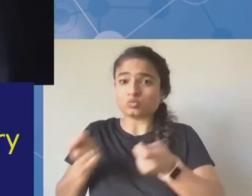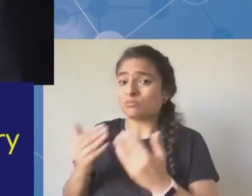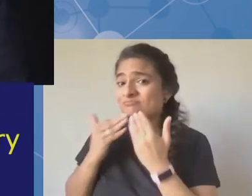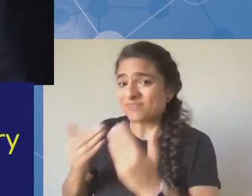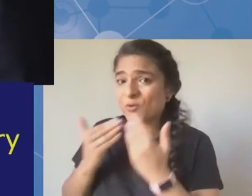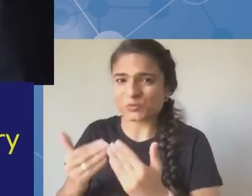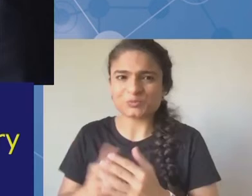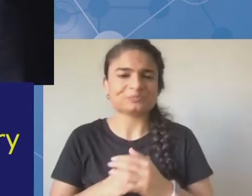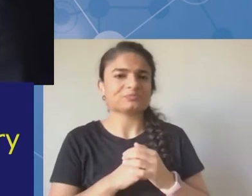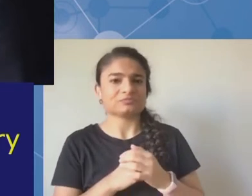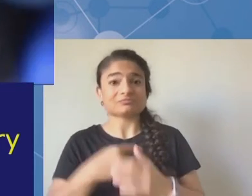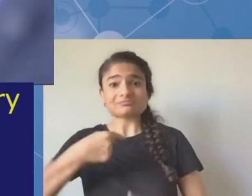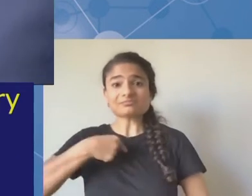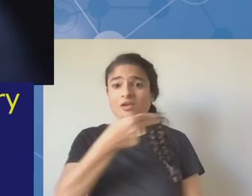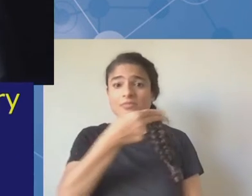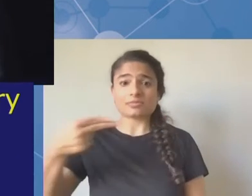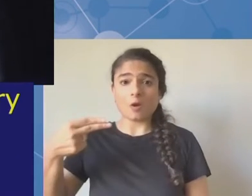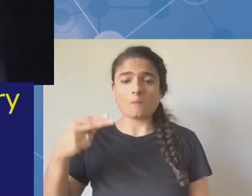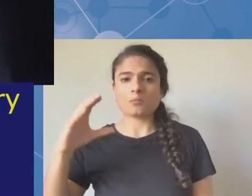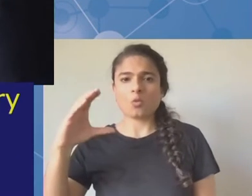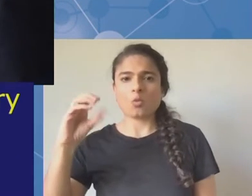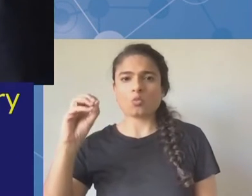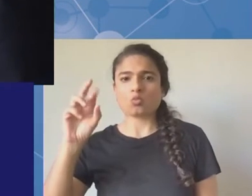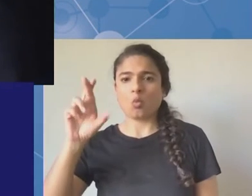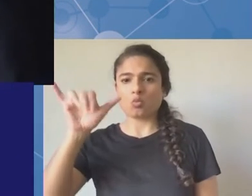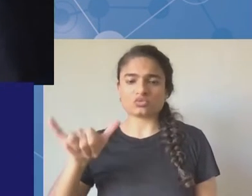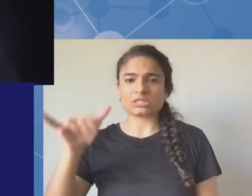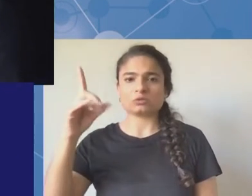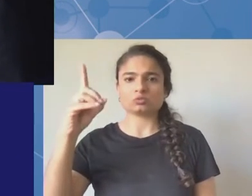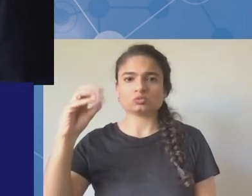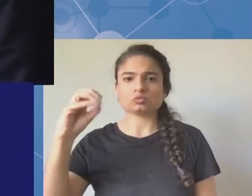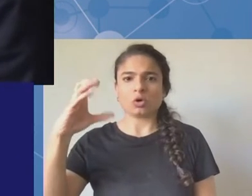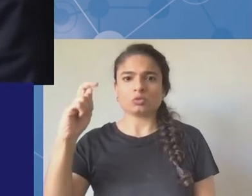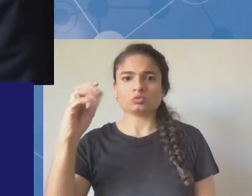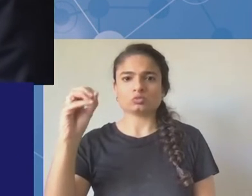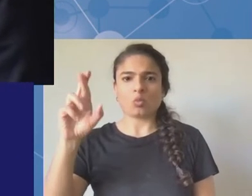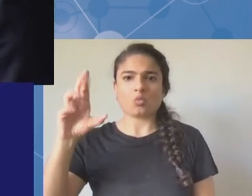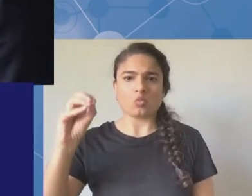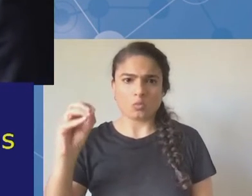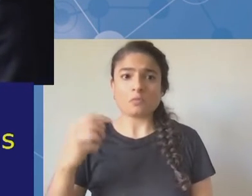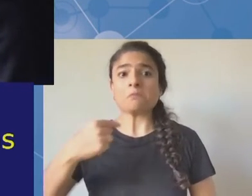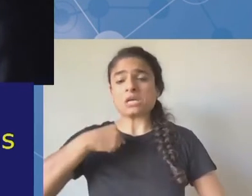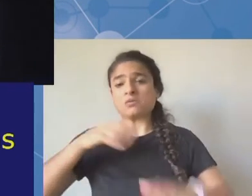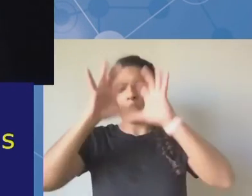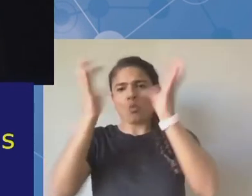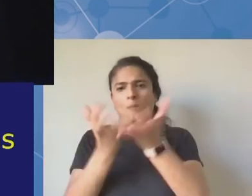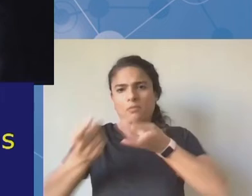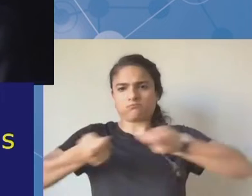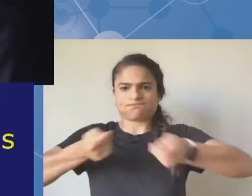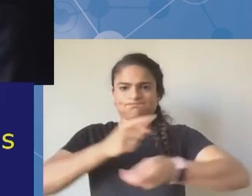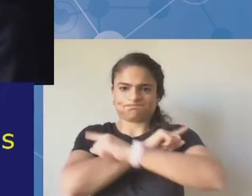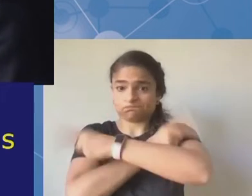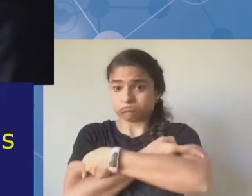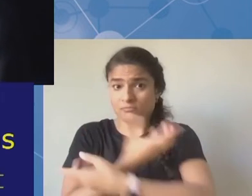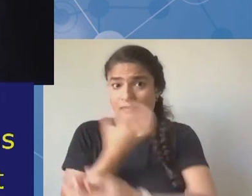Me llamo Cory Doctor, represento la organización Internet y quiero hablar